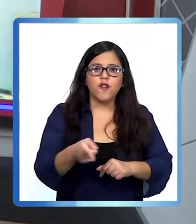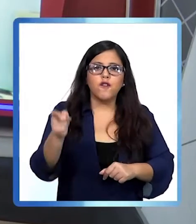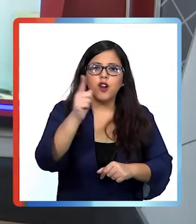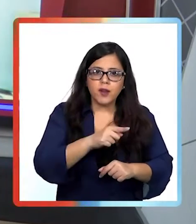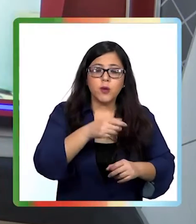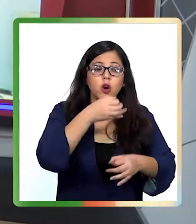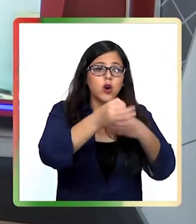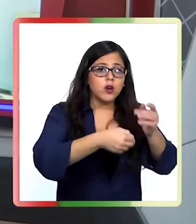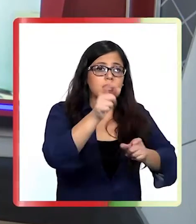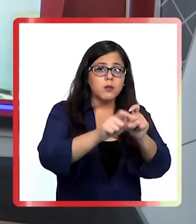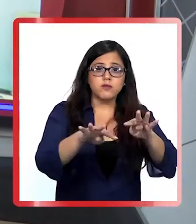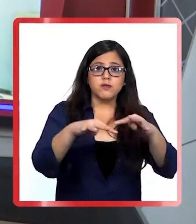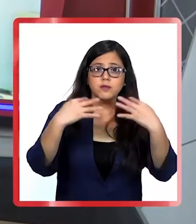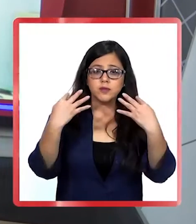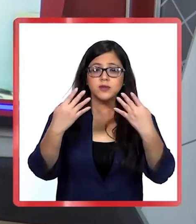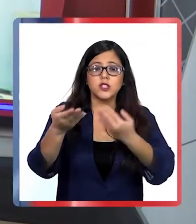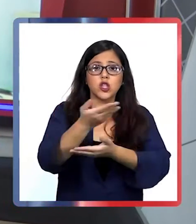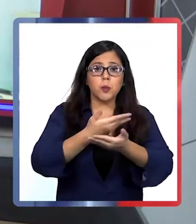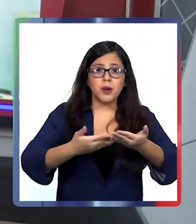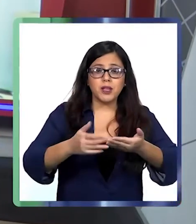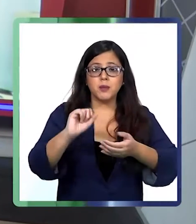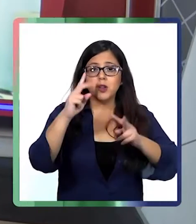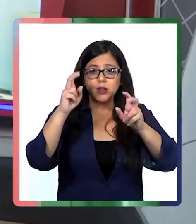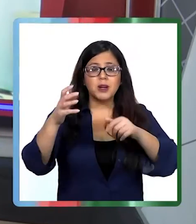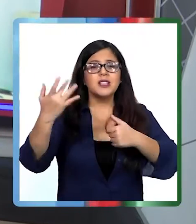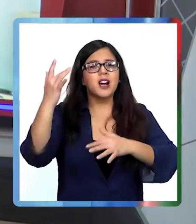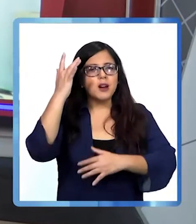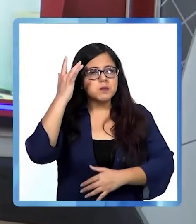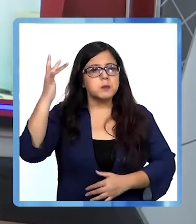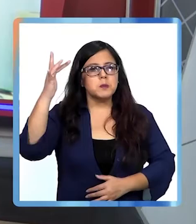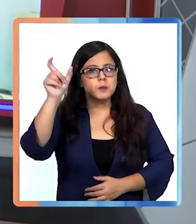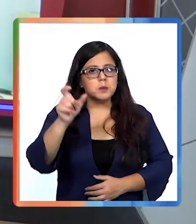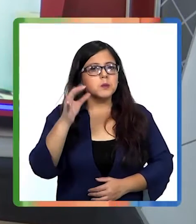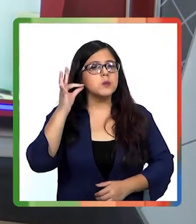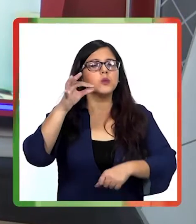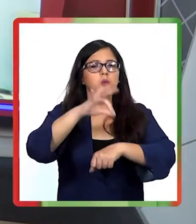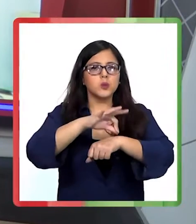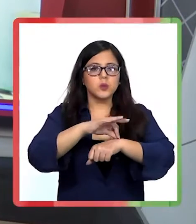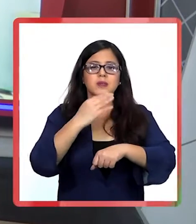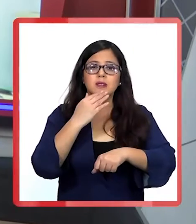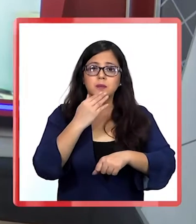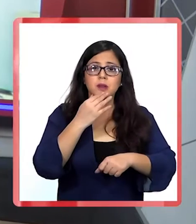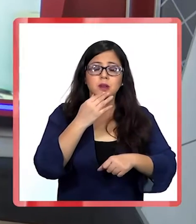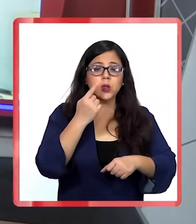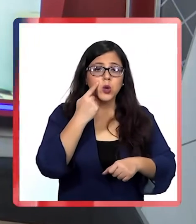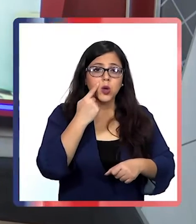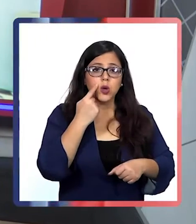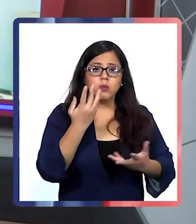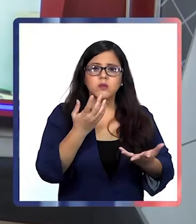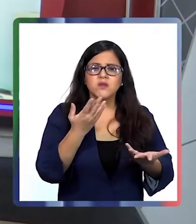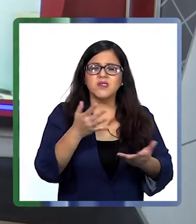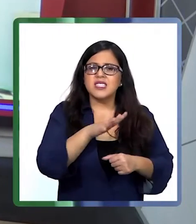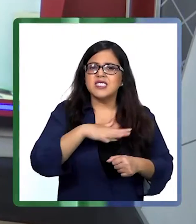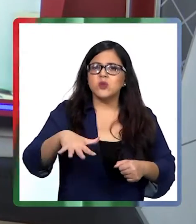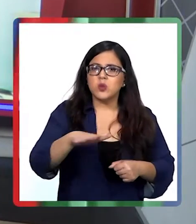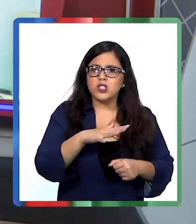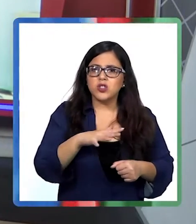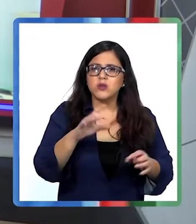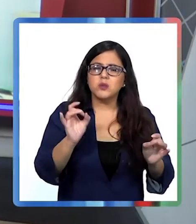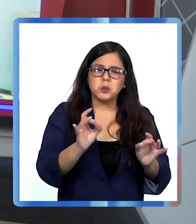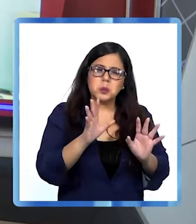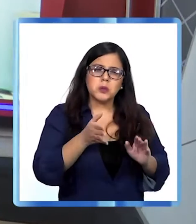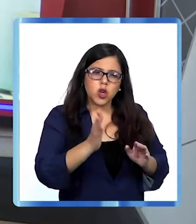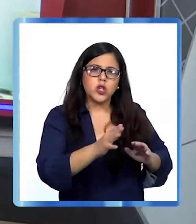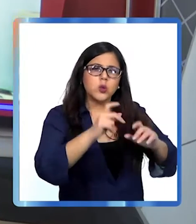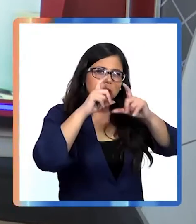muy breve, y regresamos para contarles a las personas que nos están viendo, compartir primero los conocimientos de la doctora Luxinger y decirles a la gente en